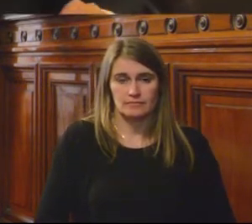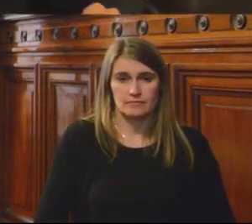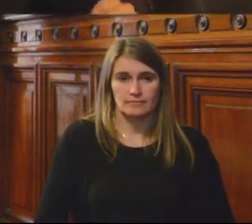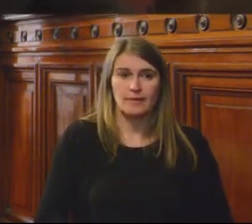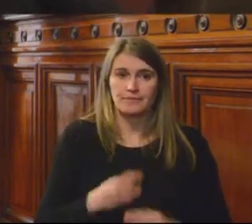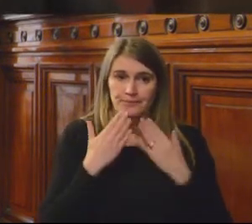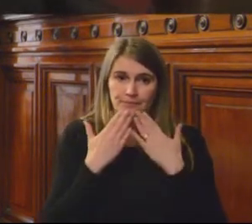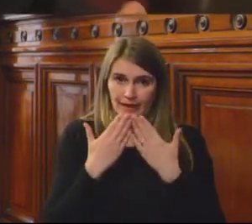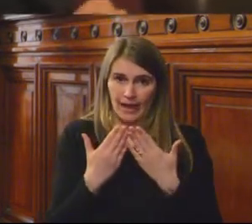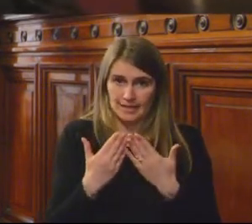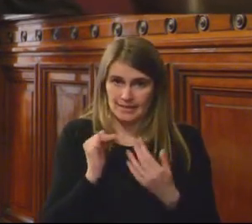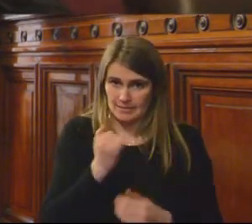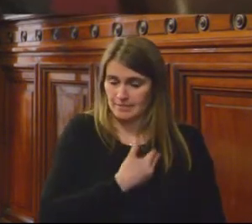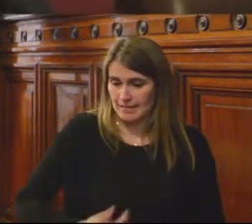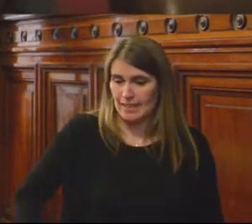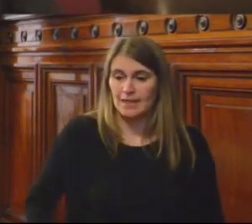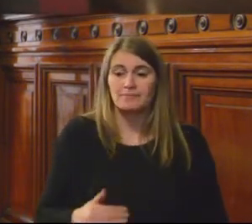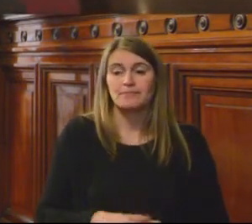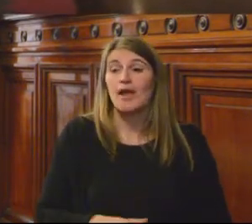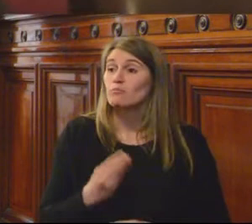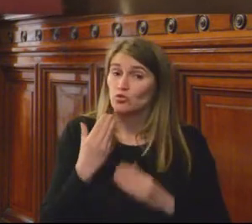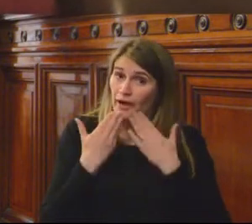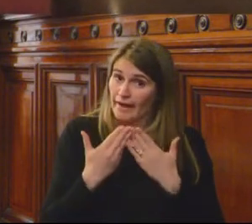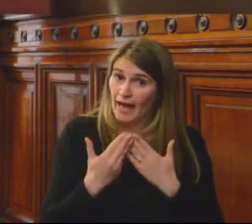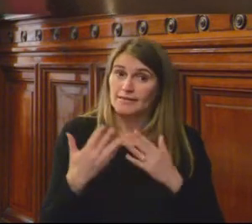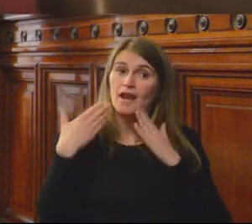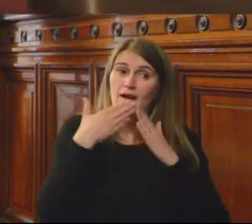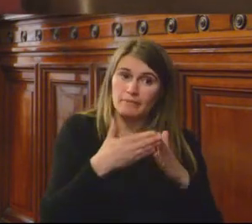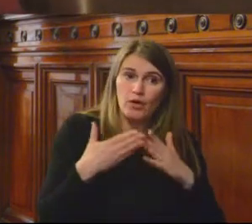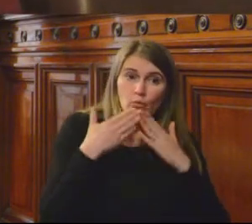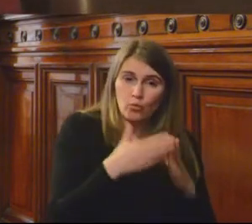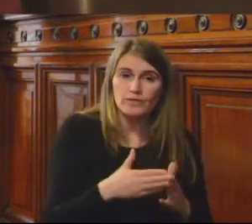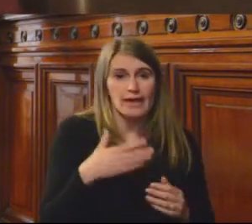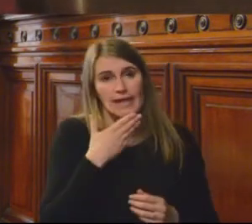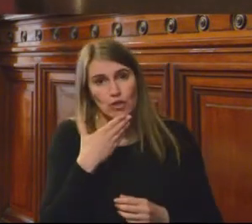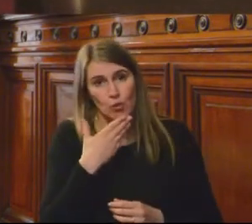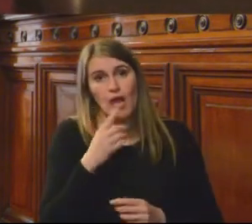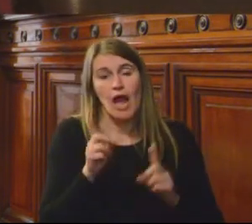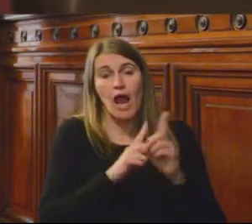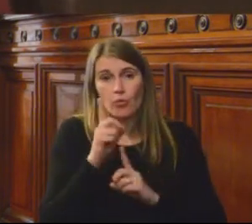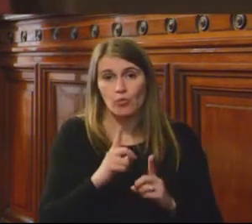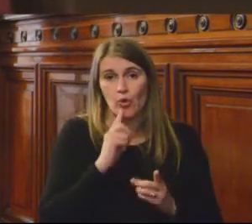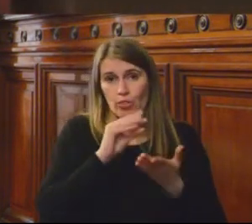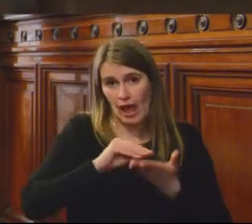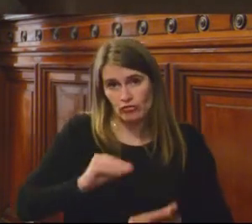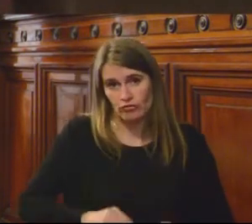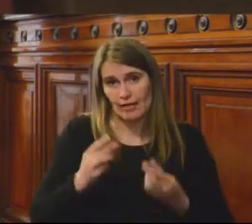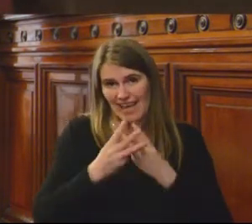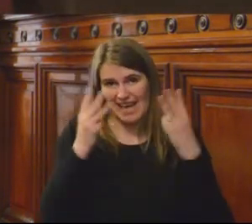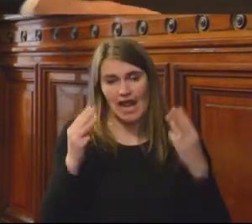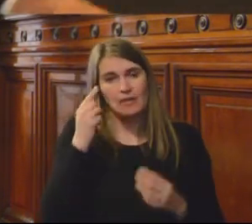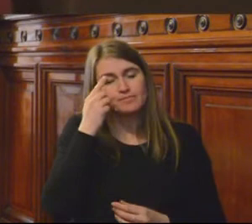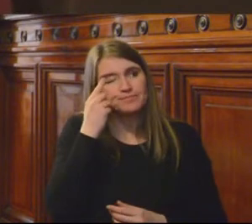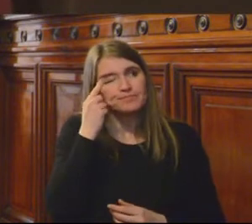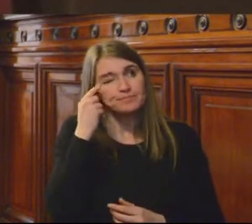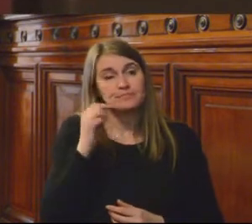Gracias, presidente. Bueno, agradecer las preguntas, las inquietudes que nos realizan, algunos datos de manera general. Fíjense,